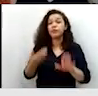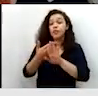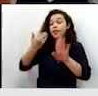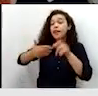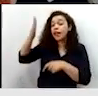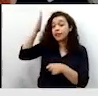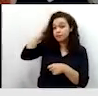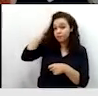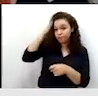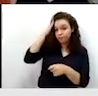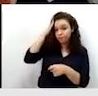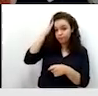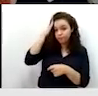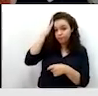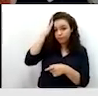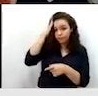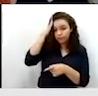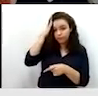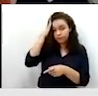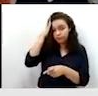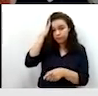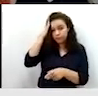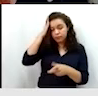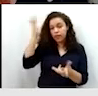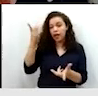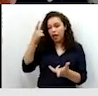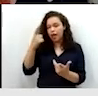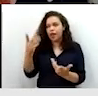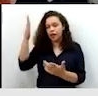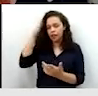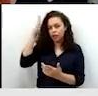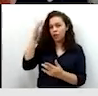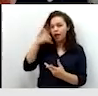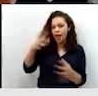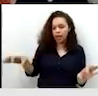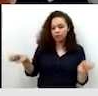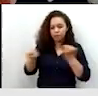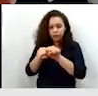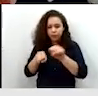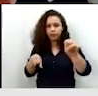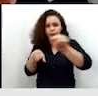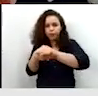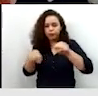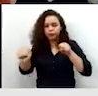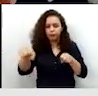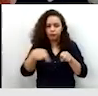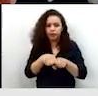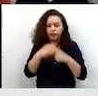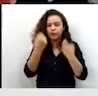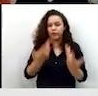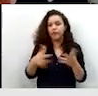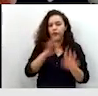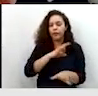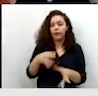de una instalación podía capacitarse y él podía capacitar al